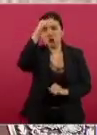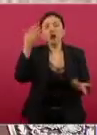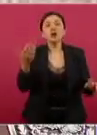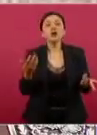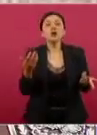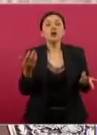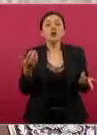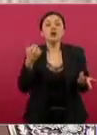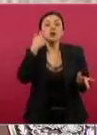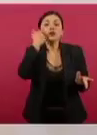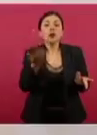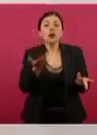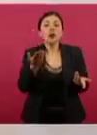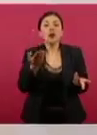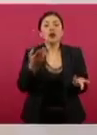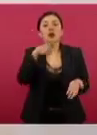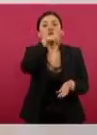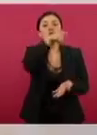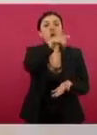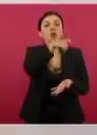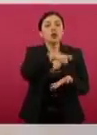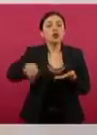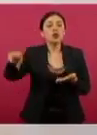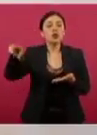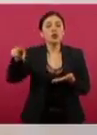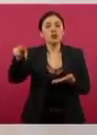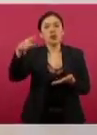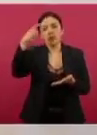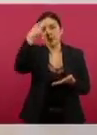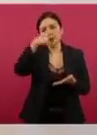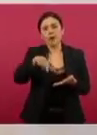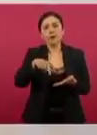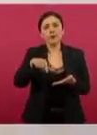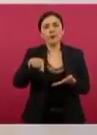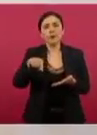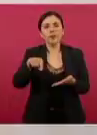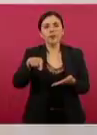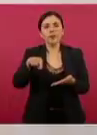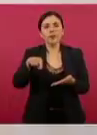para la compra de